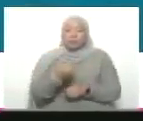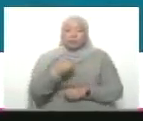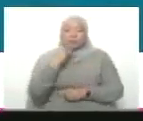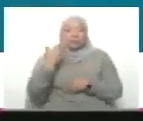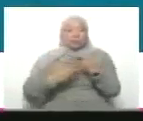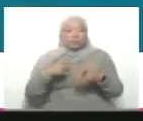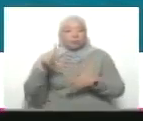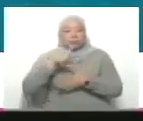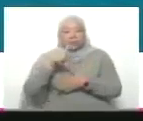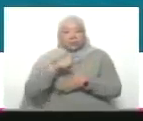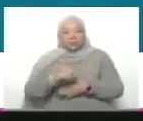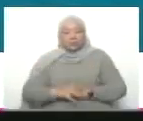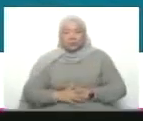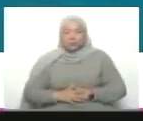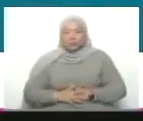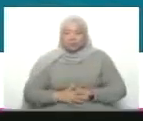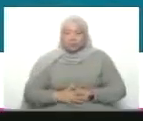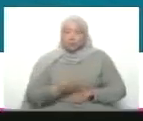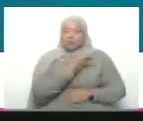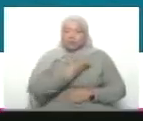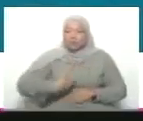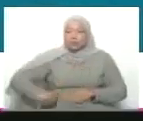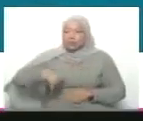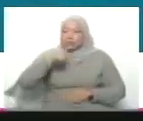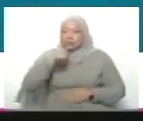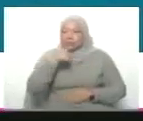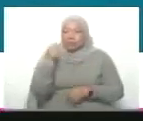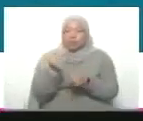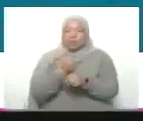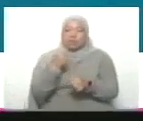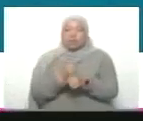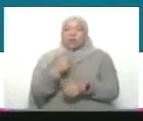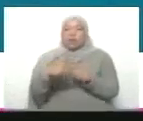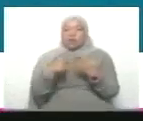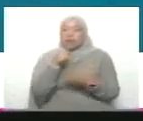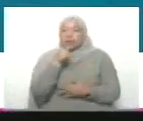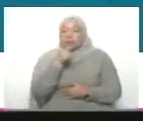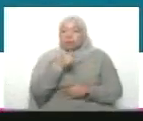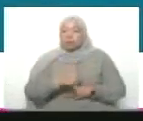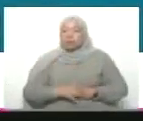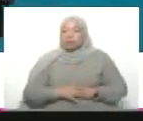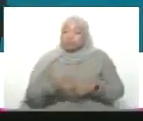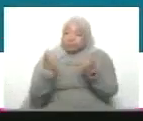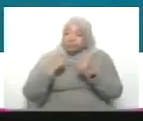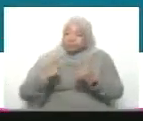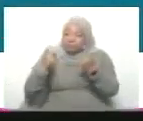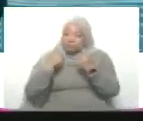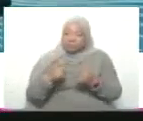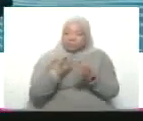América Latina, del Caribe y del mundo puedan disfrutar de esta Bienal del Sur. Vamos a hacer el esfuerzo. María Antonieta.